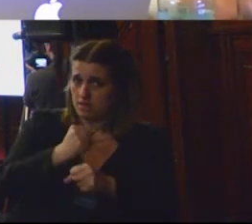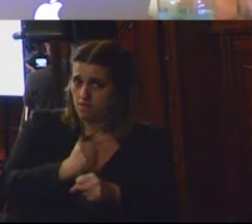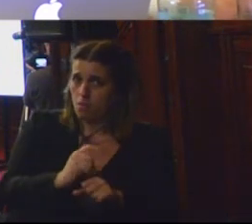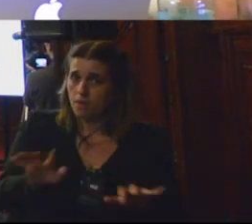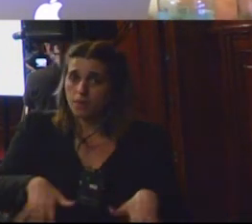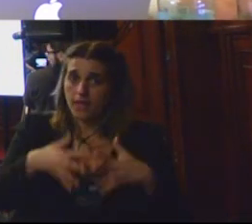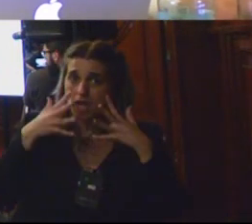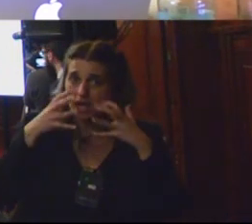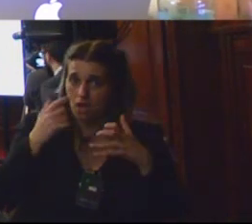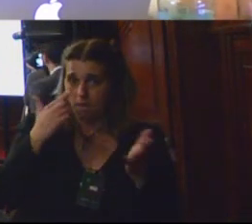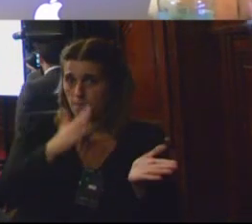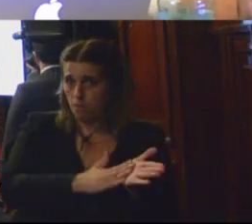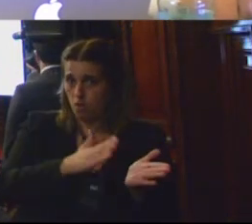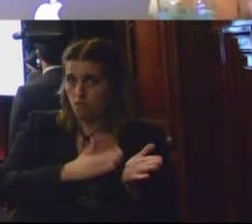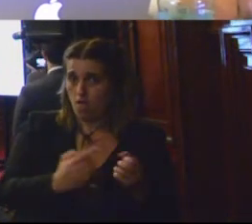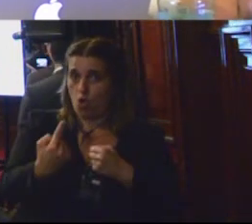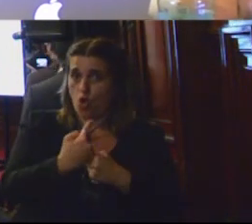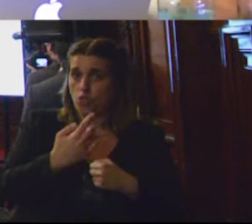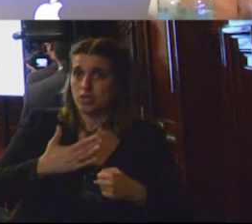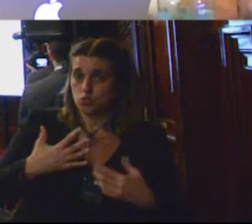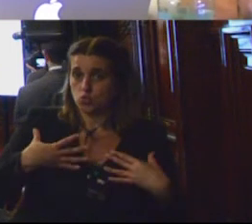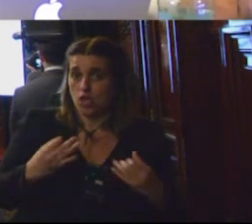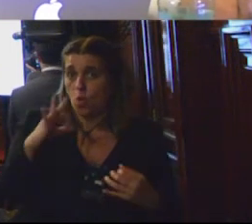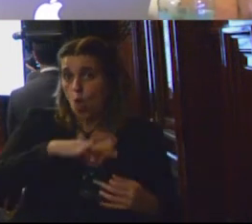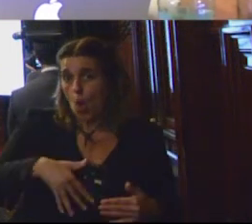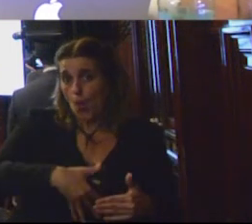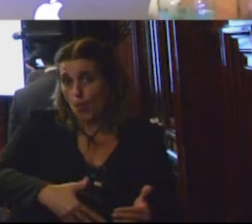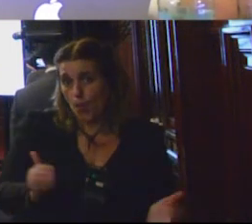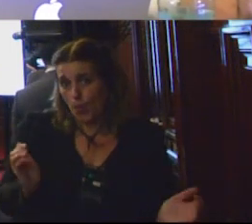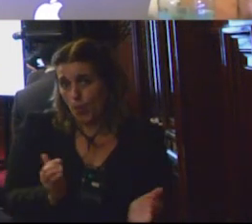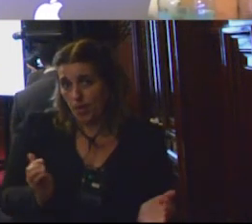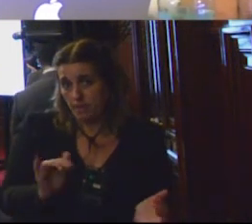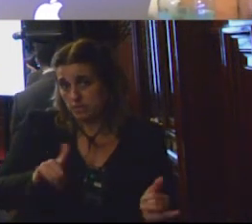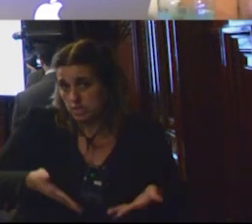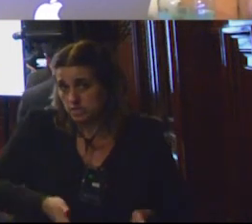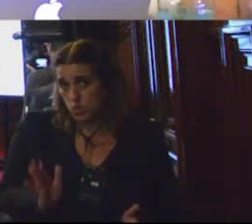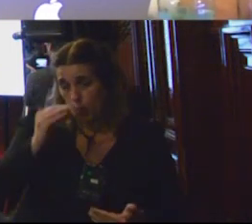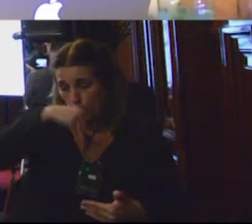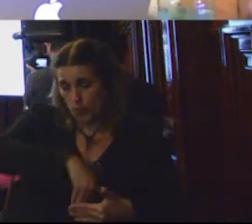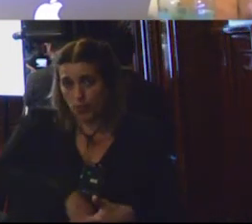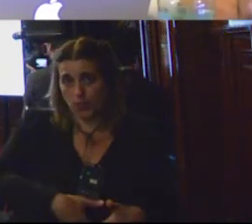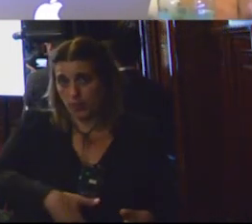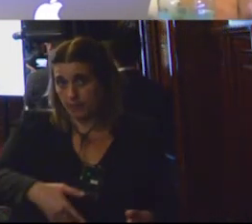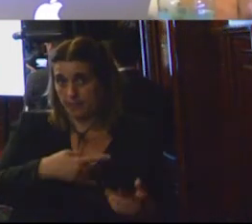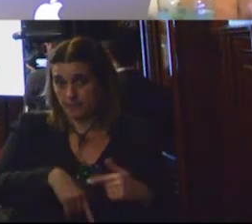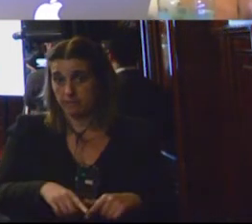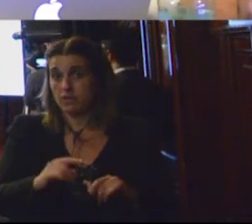riesgo comprobado contra su salud o del niño, y ese certificado debe ser